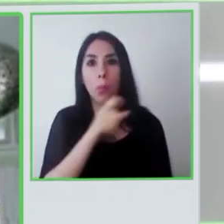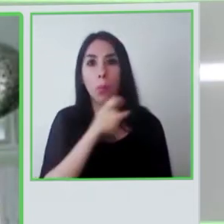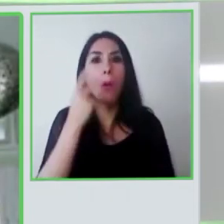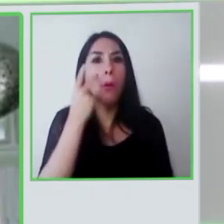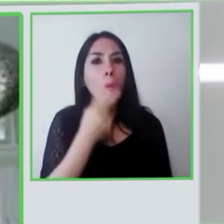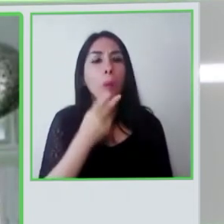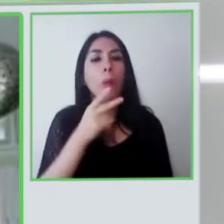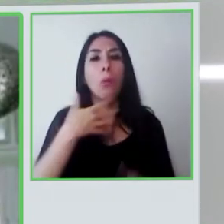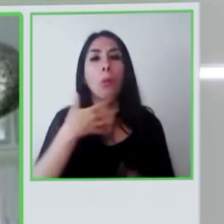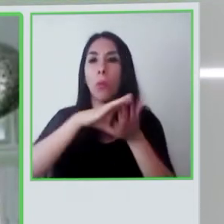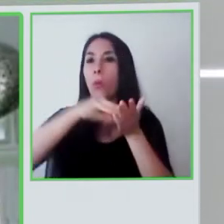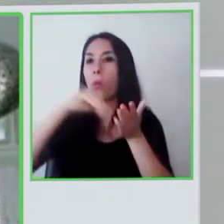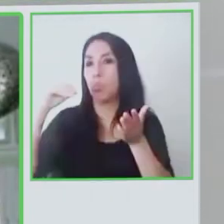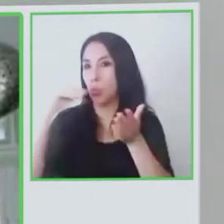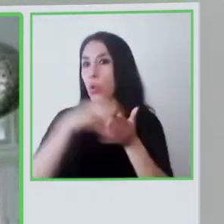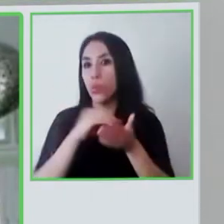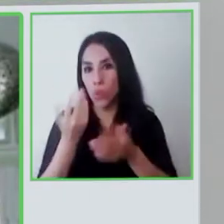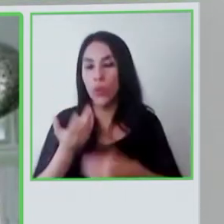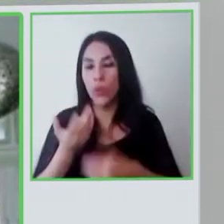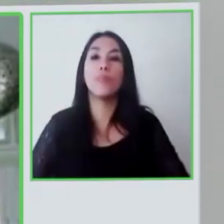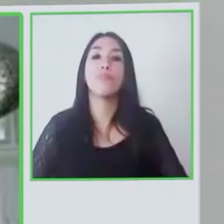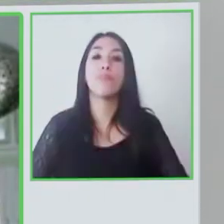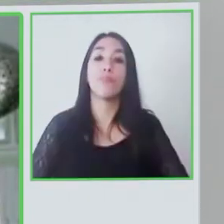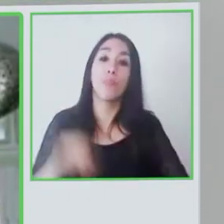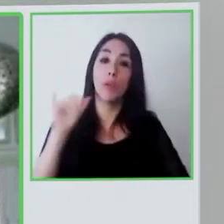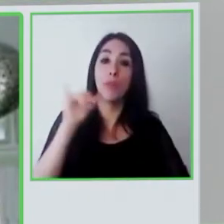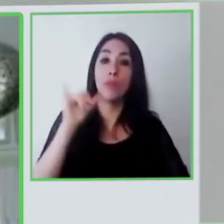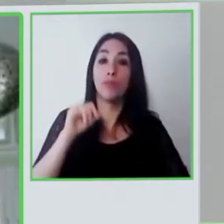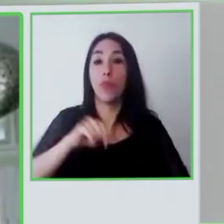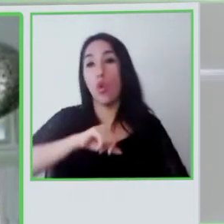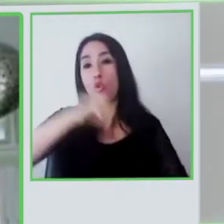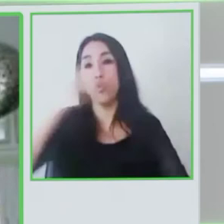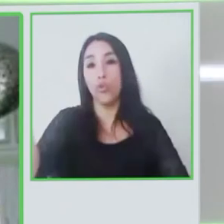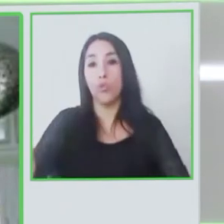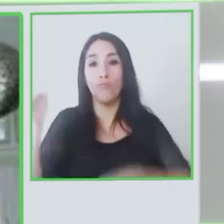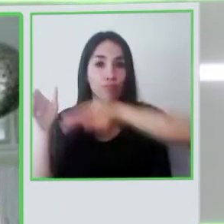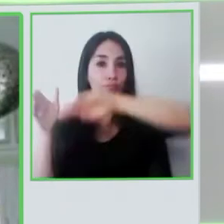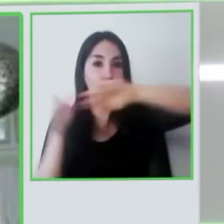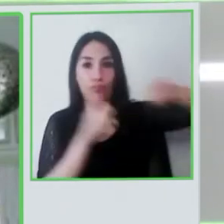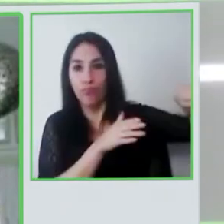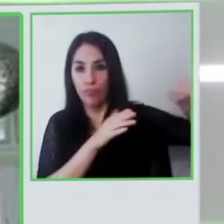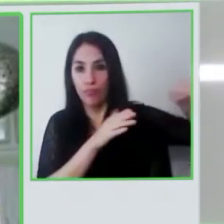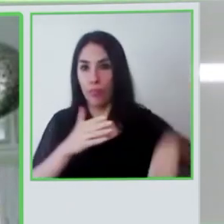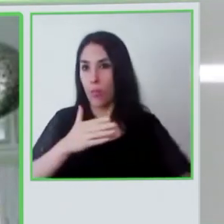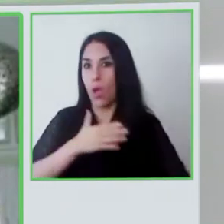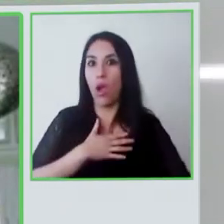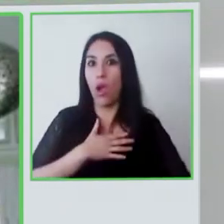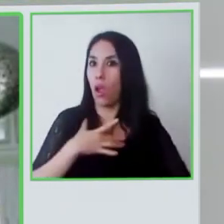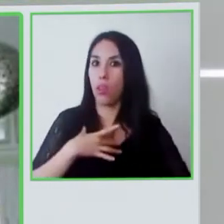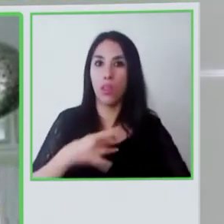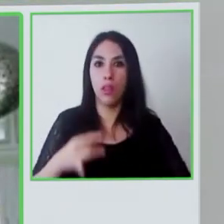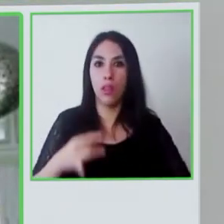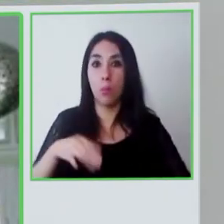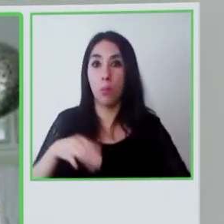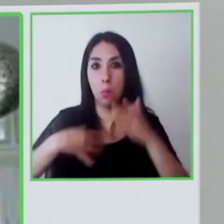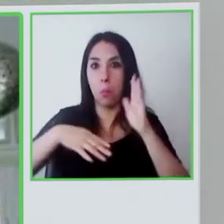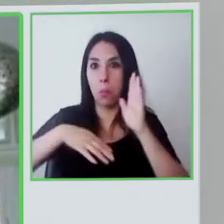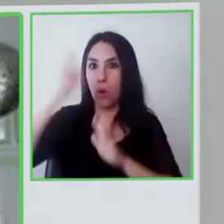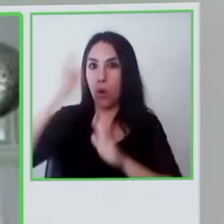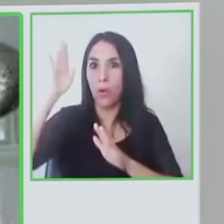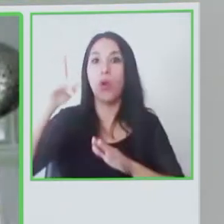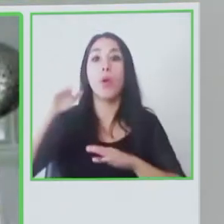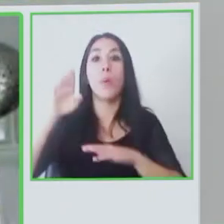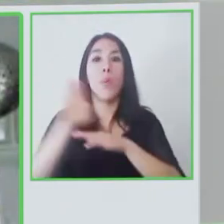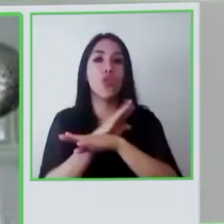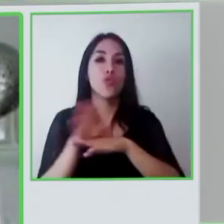y también bueno otra de mi favorita es unilever que se llama yo soy yo